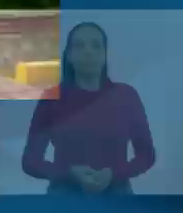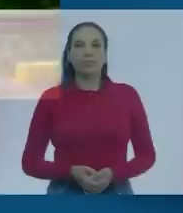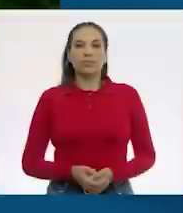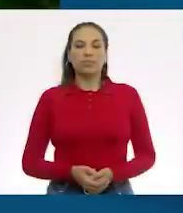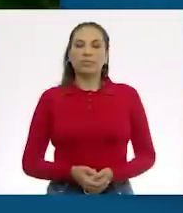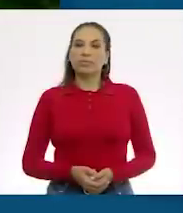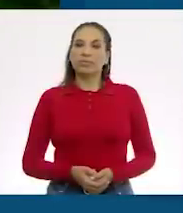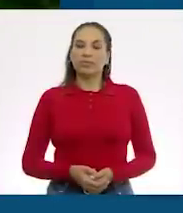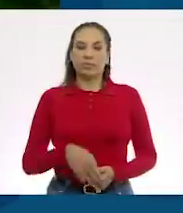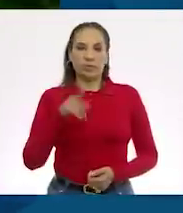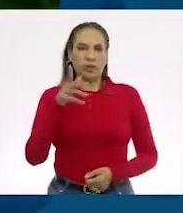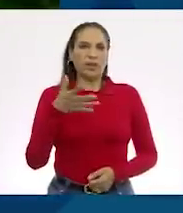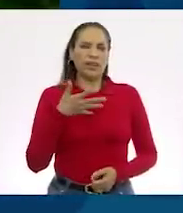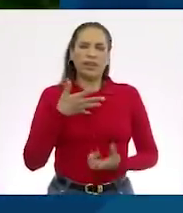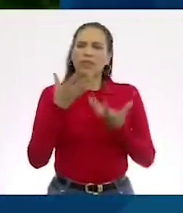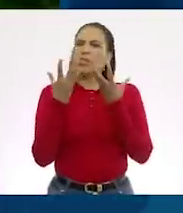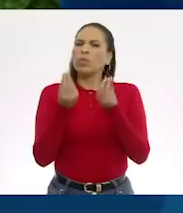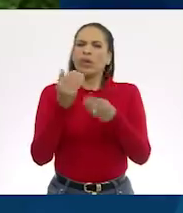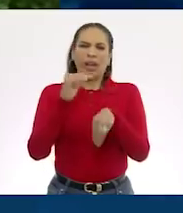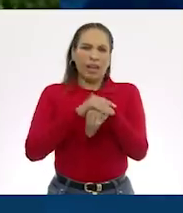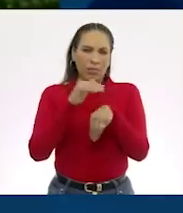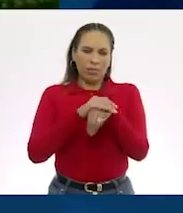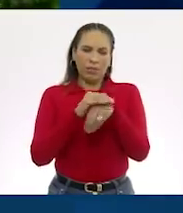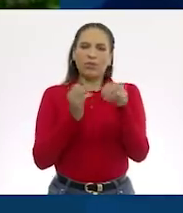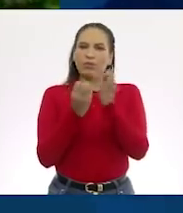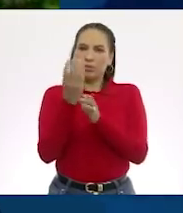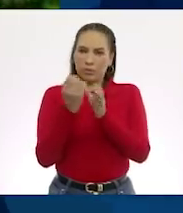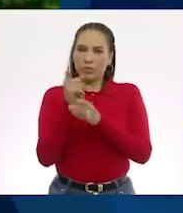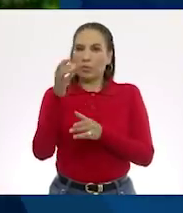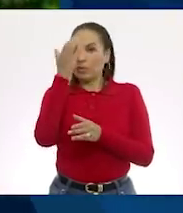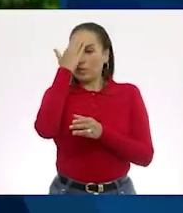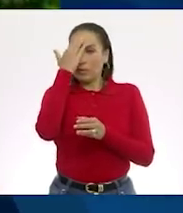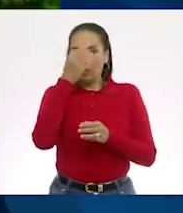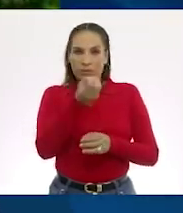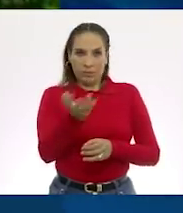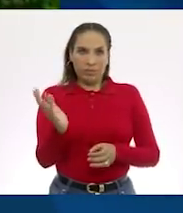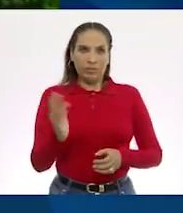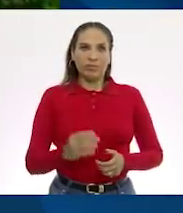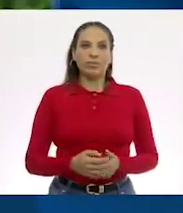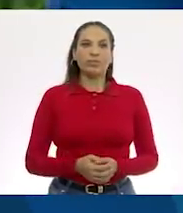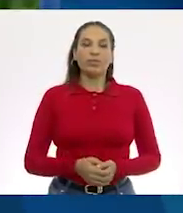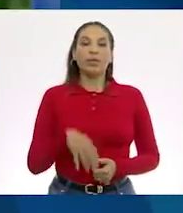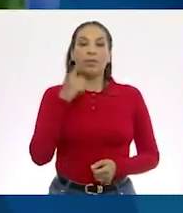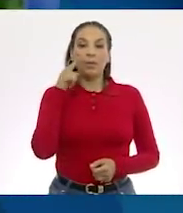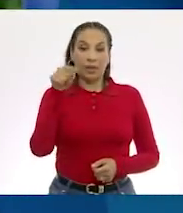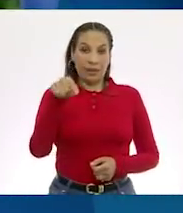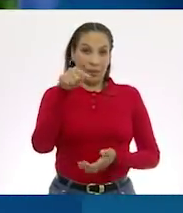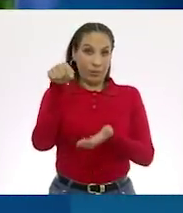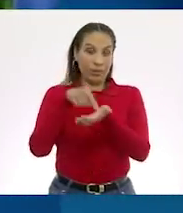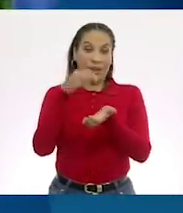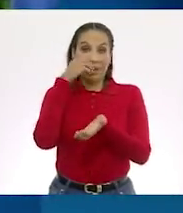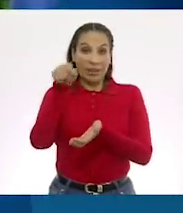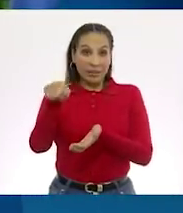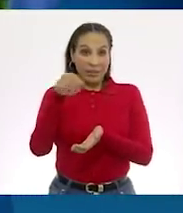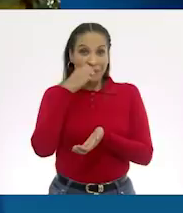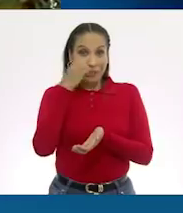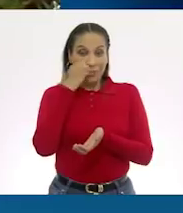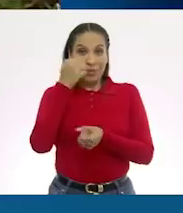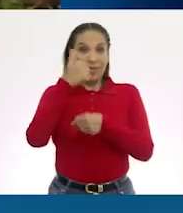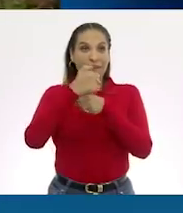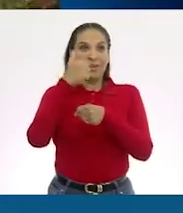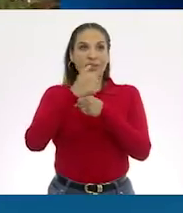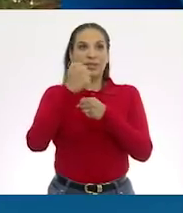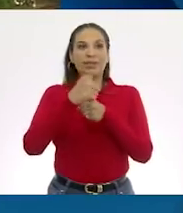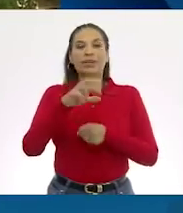A ver que vas a tener muchos amigos nuevos, vas a conocer. Ah, mira, esta es tu escuela. Escuela